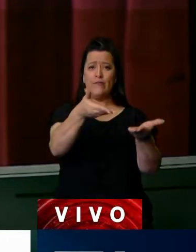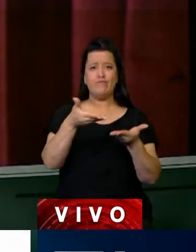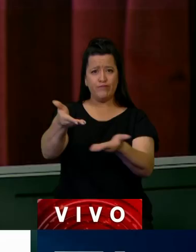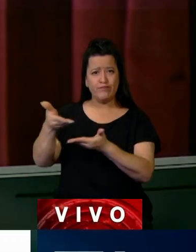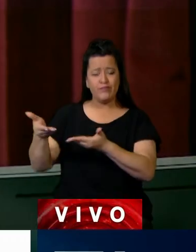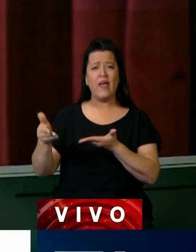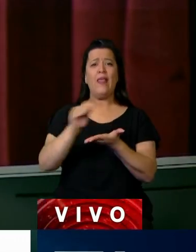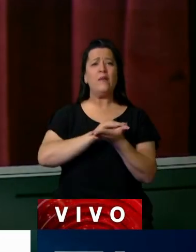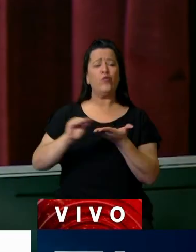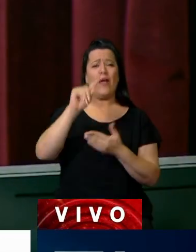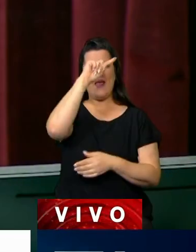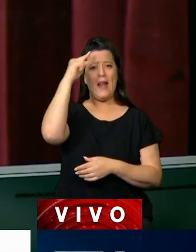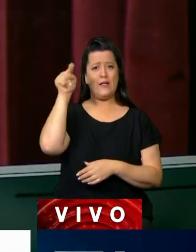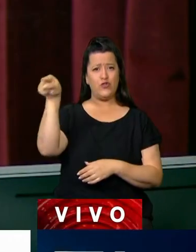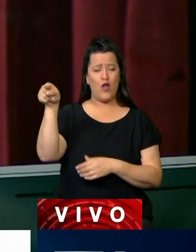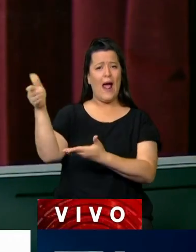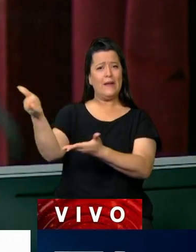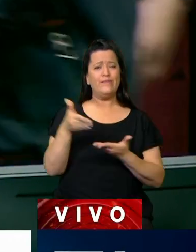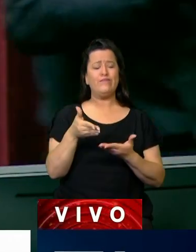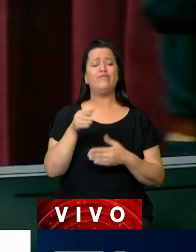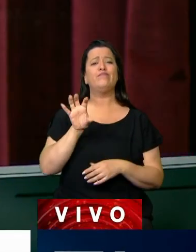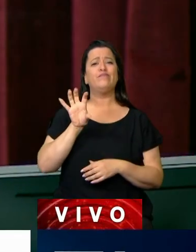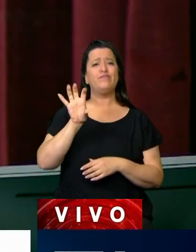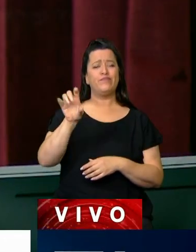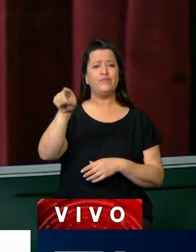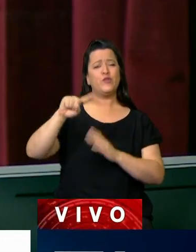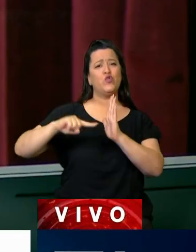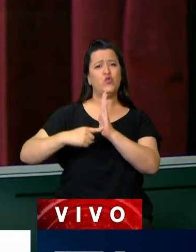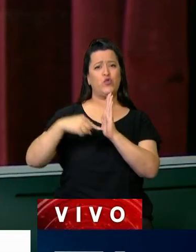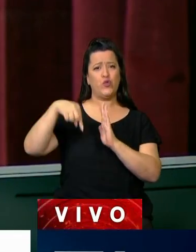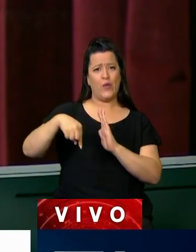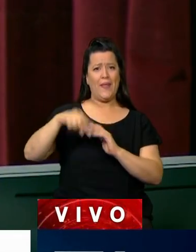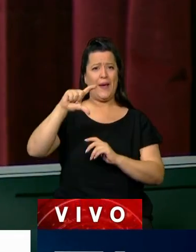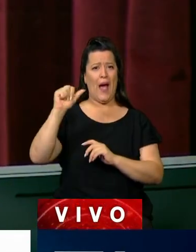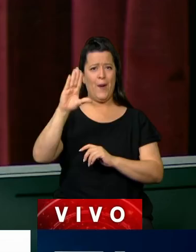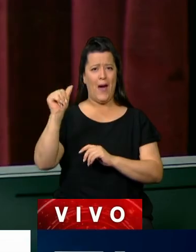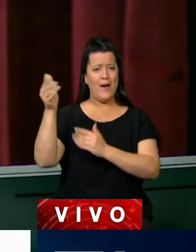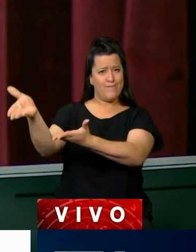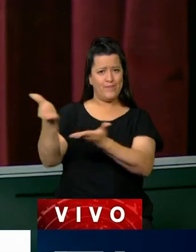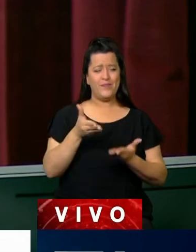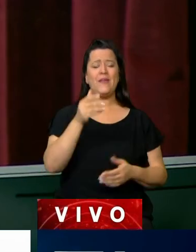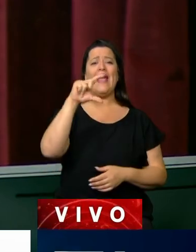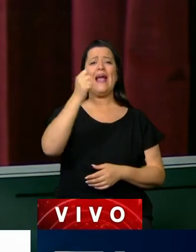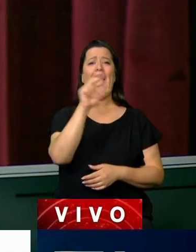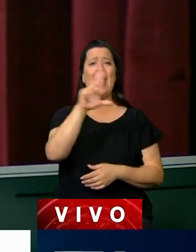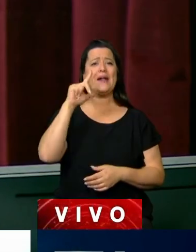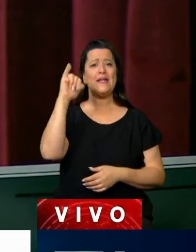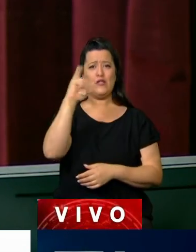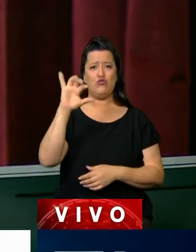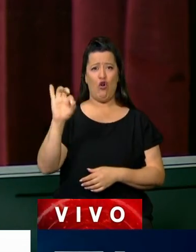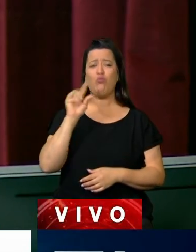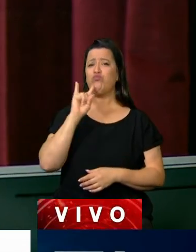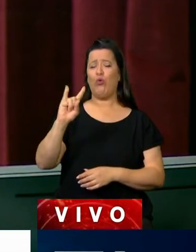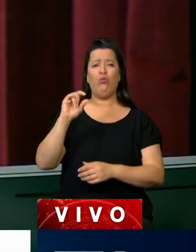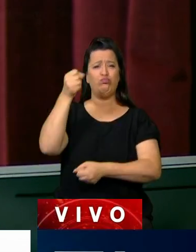señora diputada nacional por el Distrito Electoral de la Ciudad Autónoma de Buenos Aires, Ana Carla Carrizo, a izar